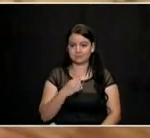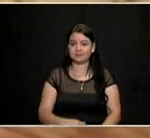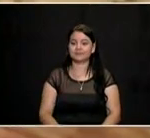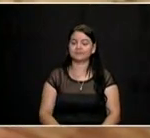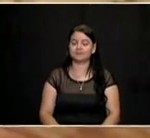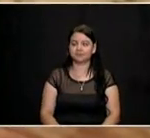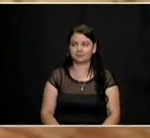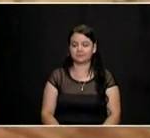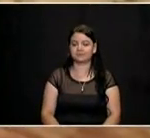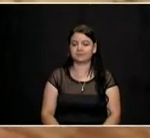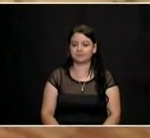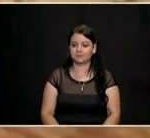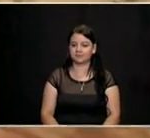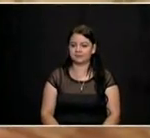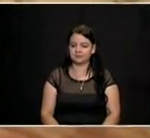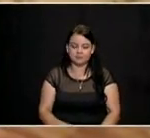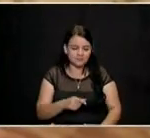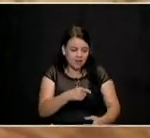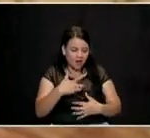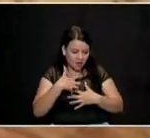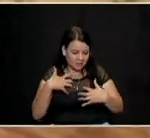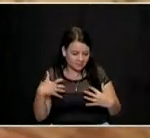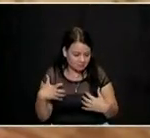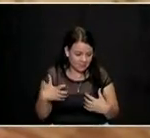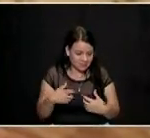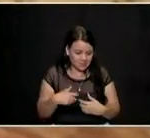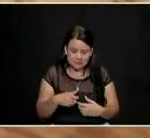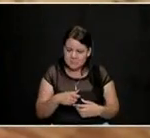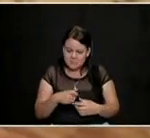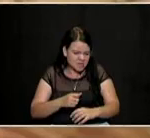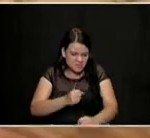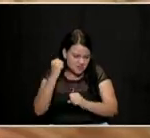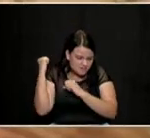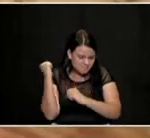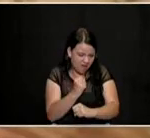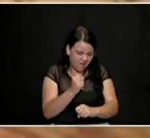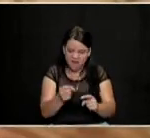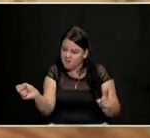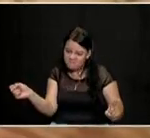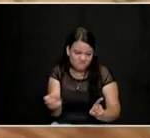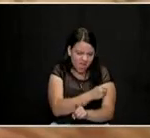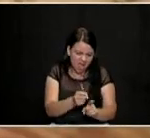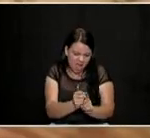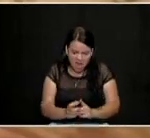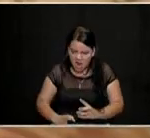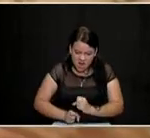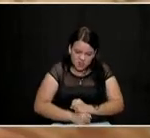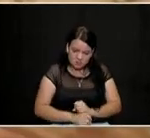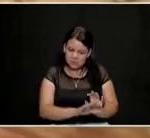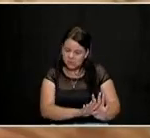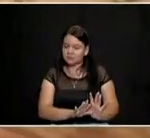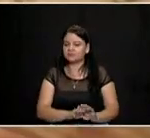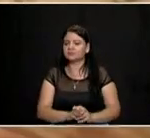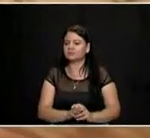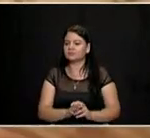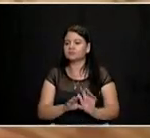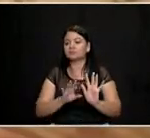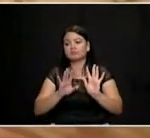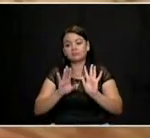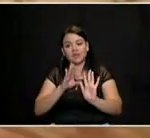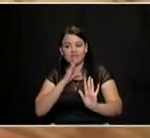la tortura no es arte ni escultura y en la administración no volverán a medellín las corridas de toros ni ninguna otra